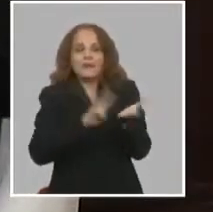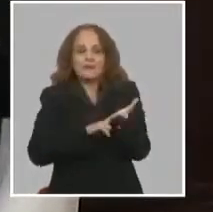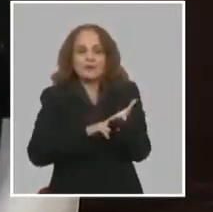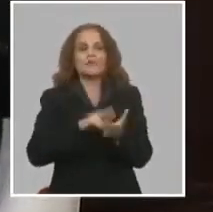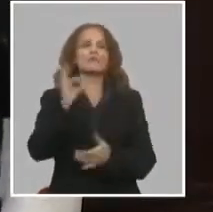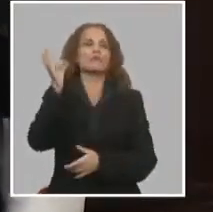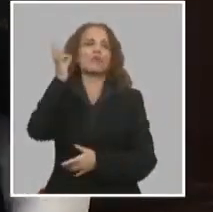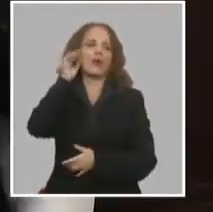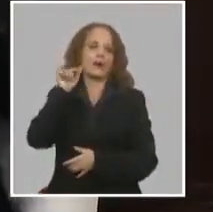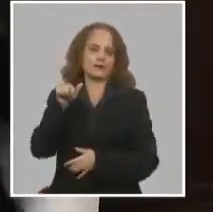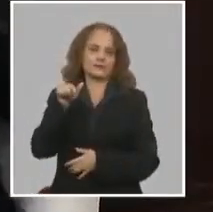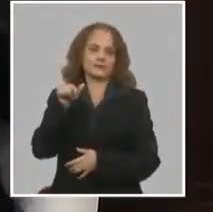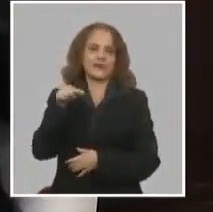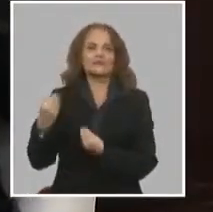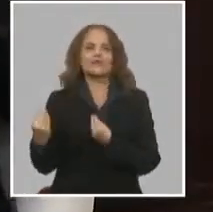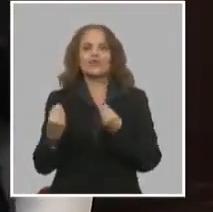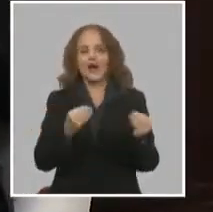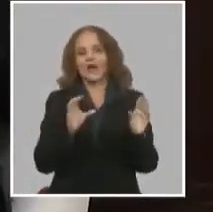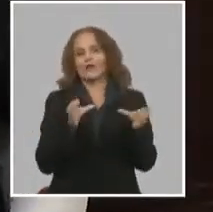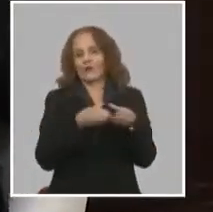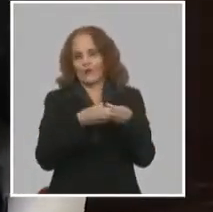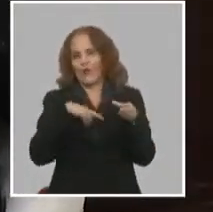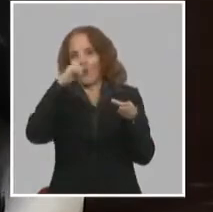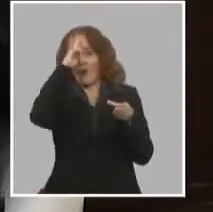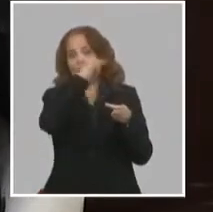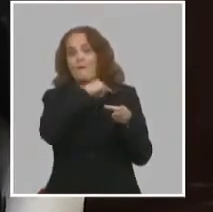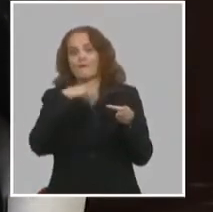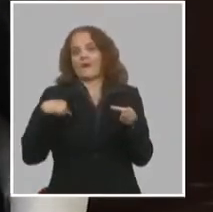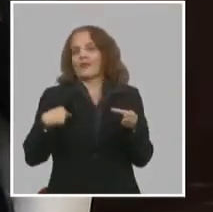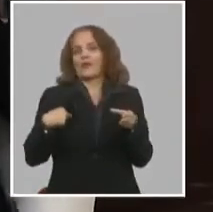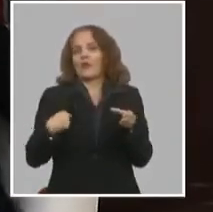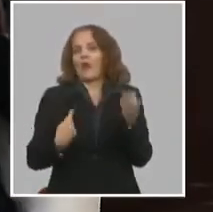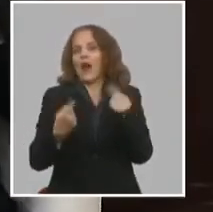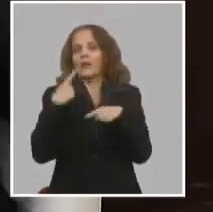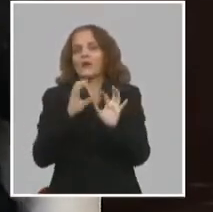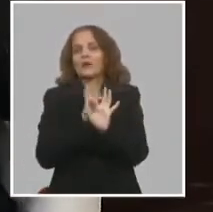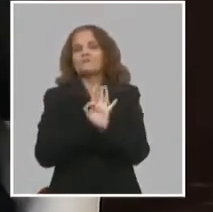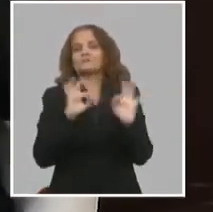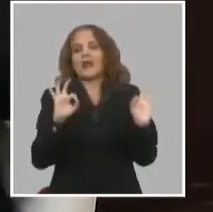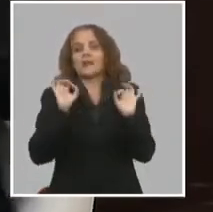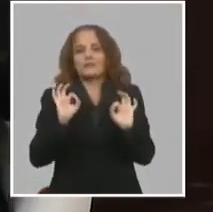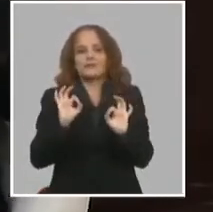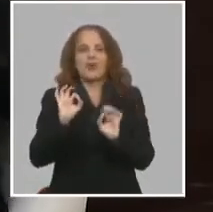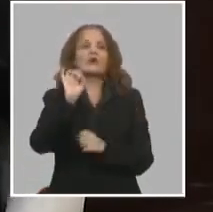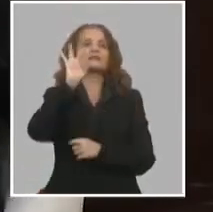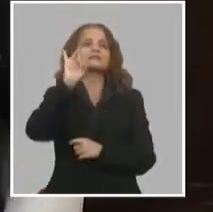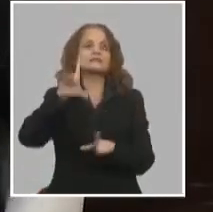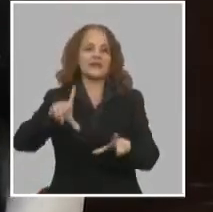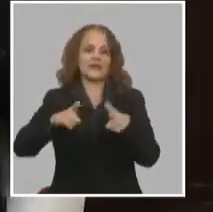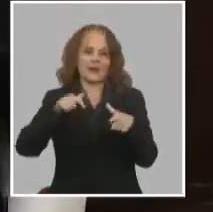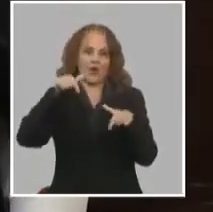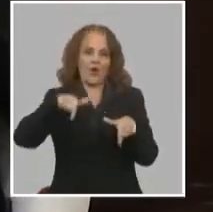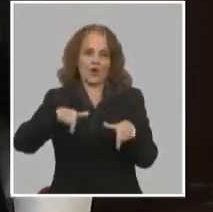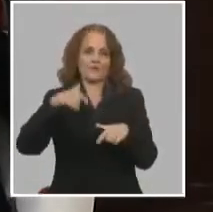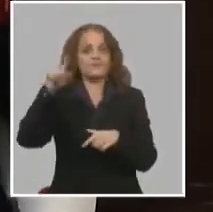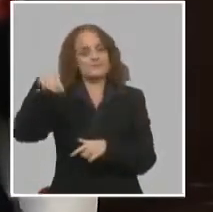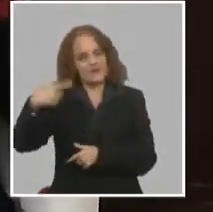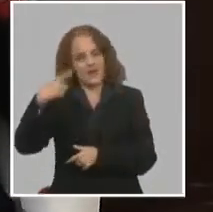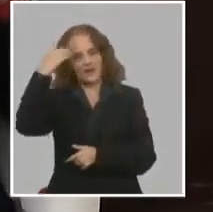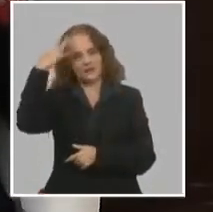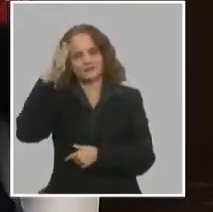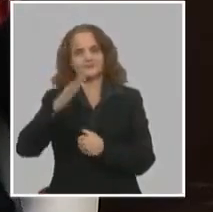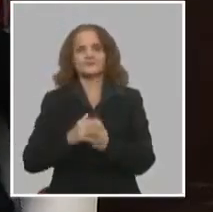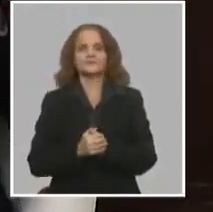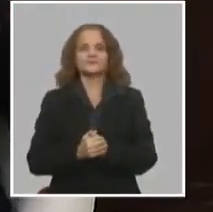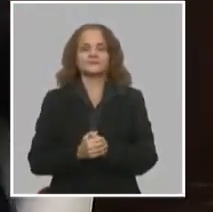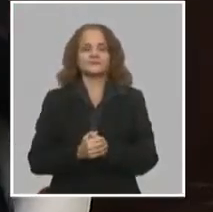mujeres. Sí. Y yo creo que eso le da también una connotación diferente a este 15 aniversario que estaremos celebrando mañana. Un